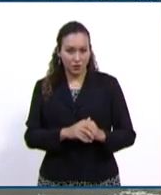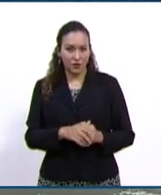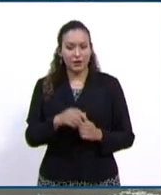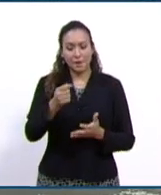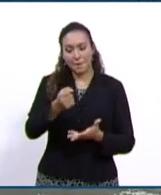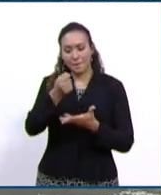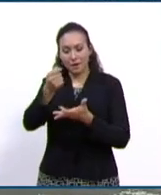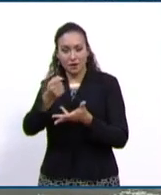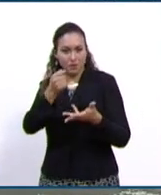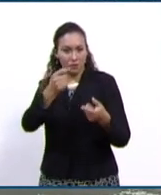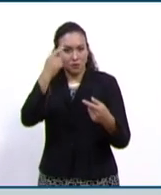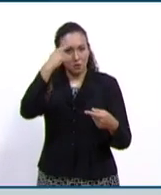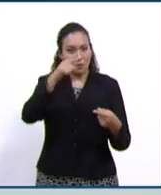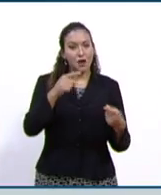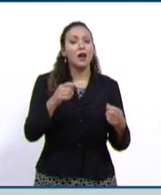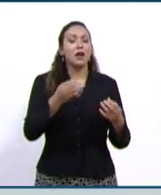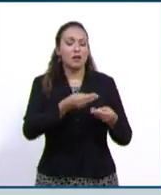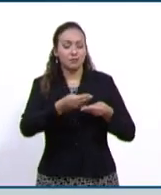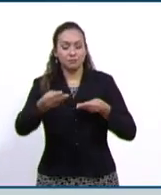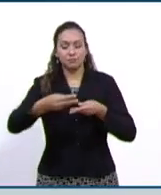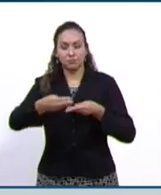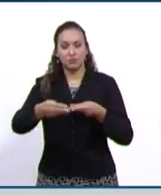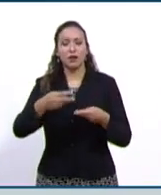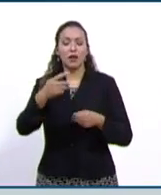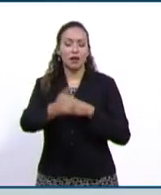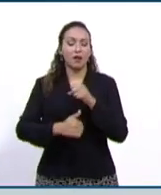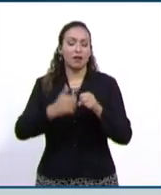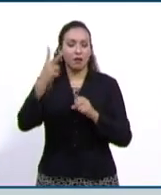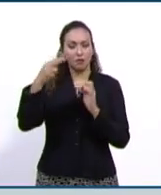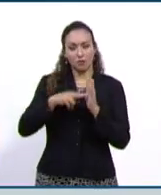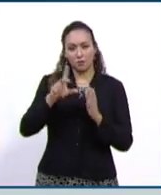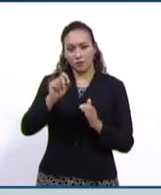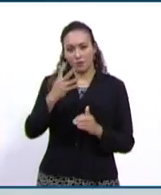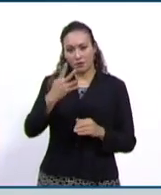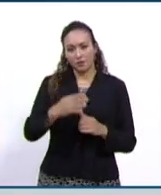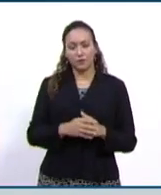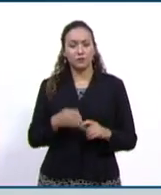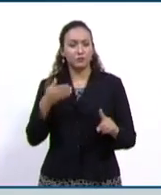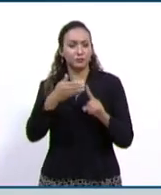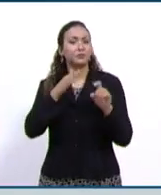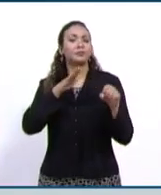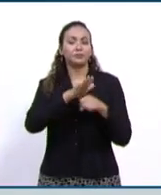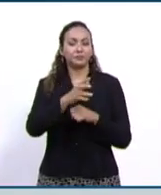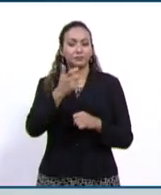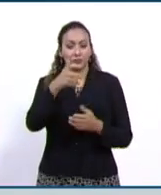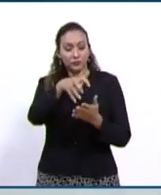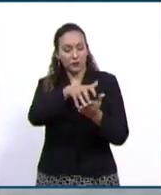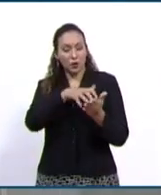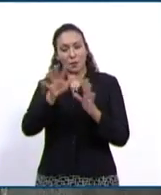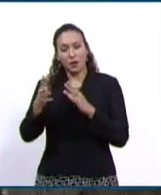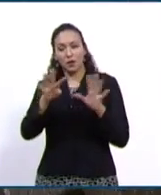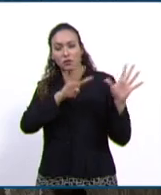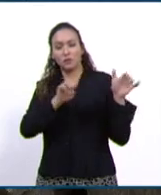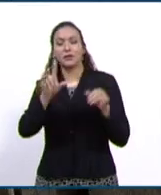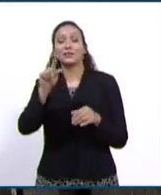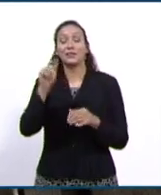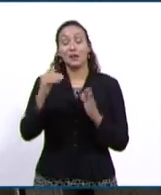presupuestal y modernización de la gestión para 2024, con la que pretende generar ahorros por